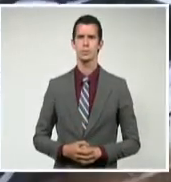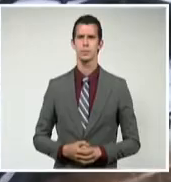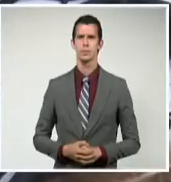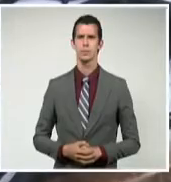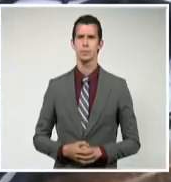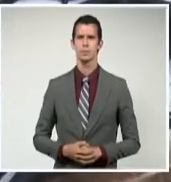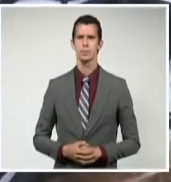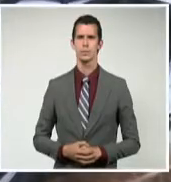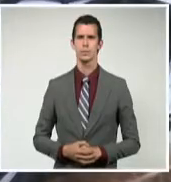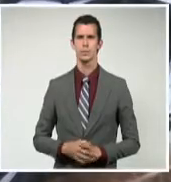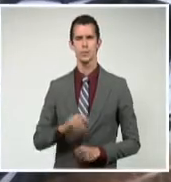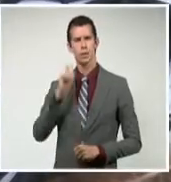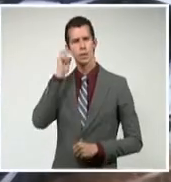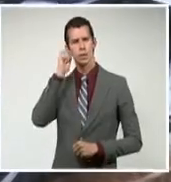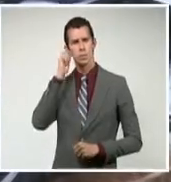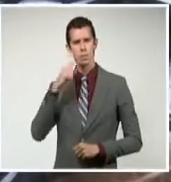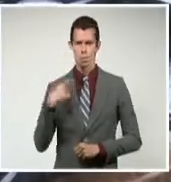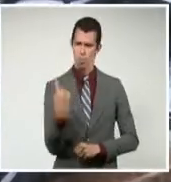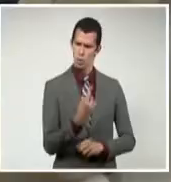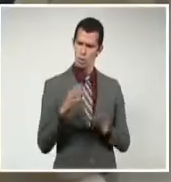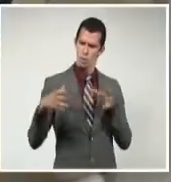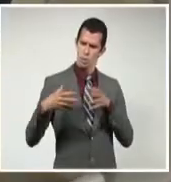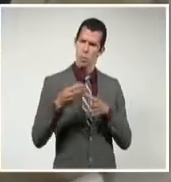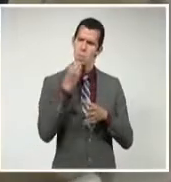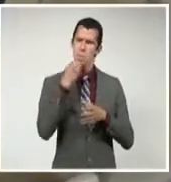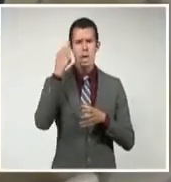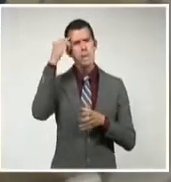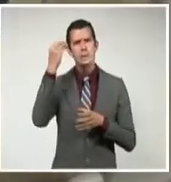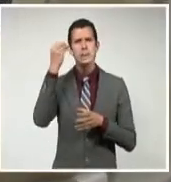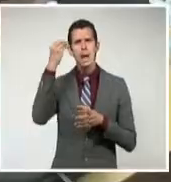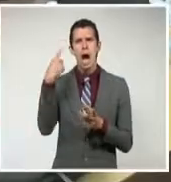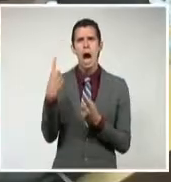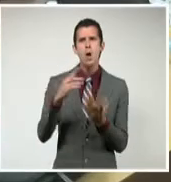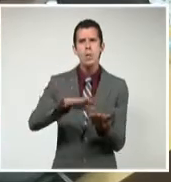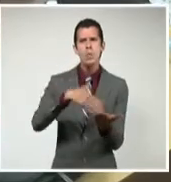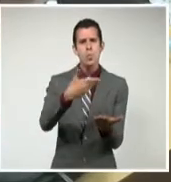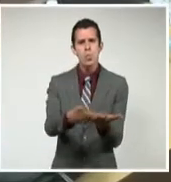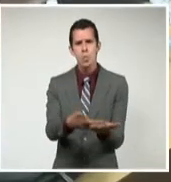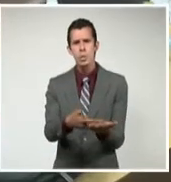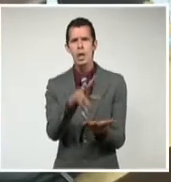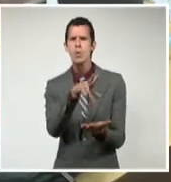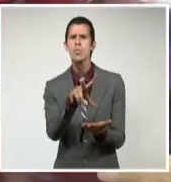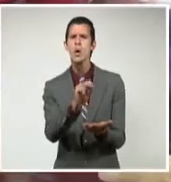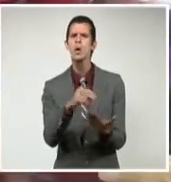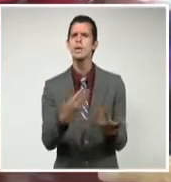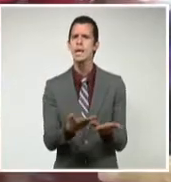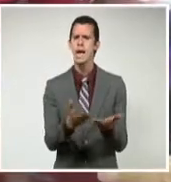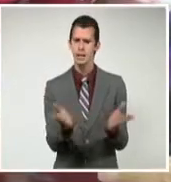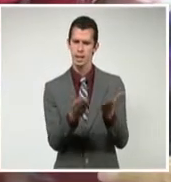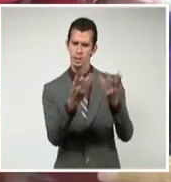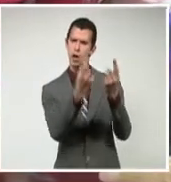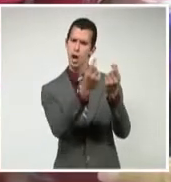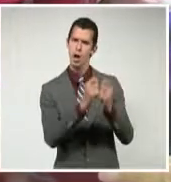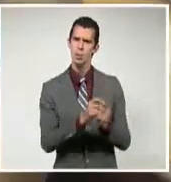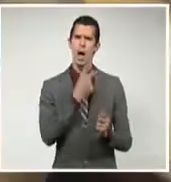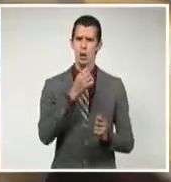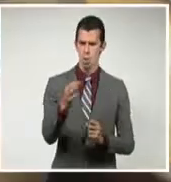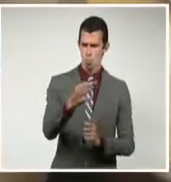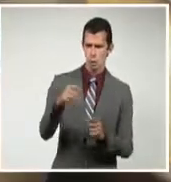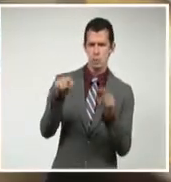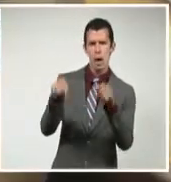pensando en hacer para seguir aportando al desarrollo económico. Los proyectos de desarrollo local ahí participan las